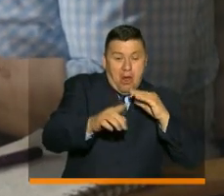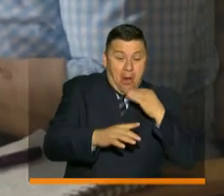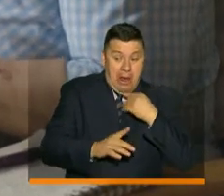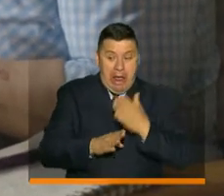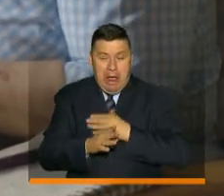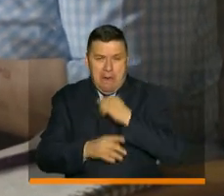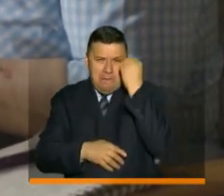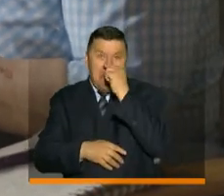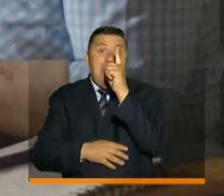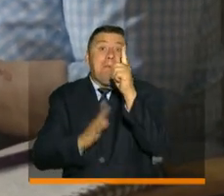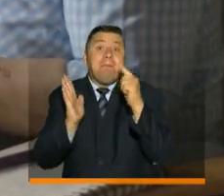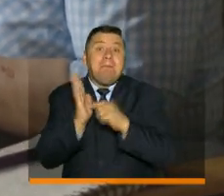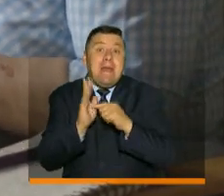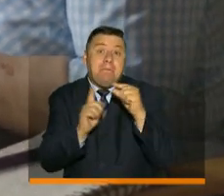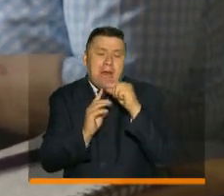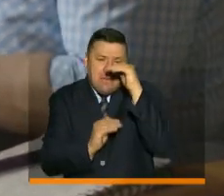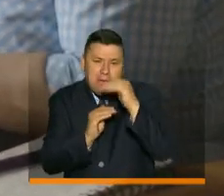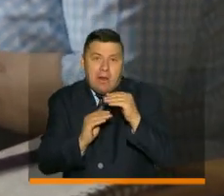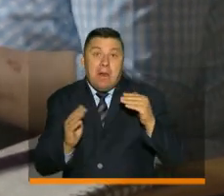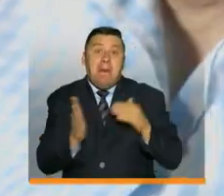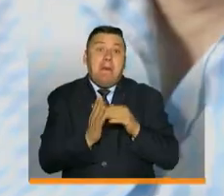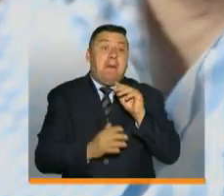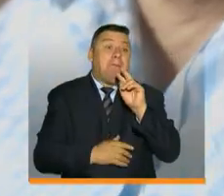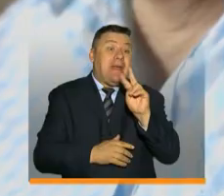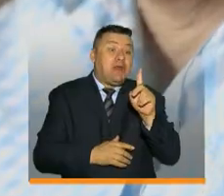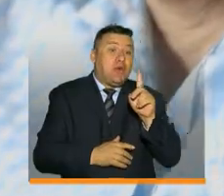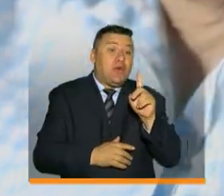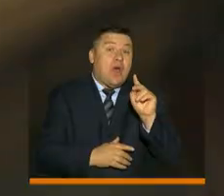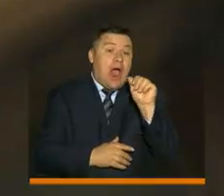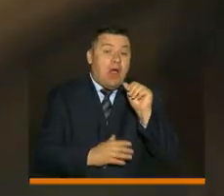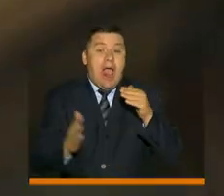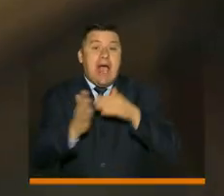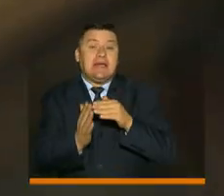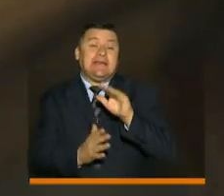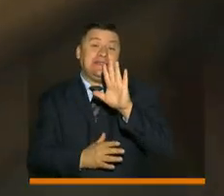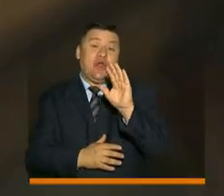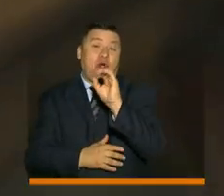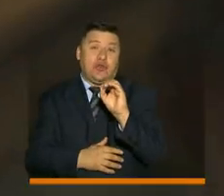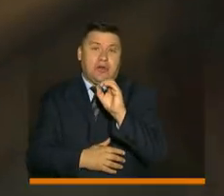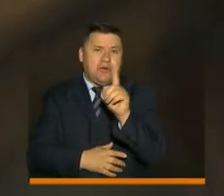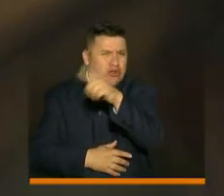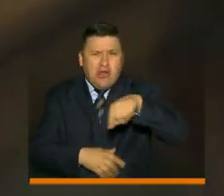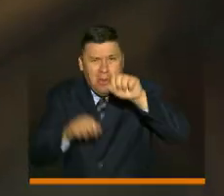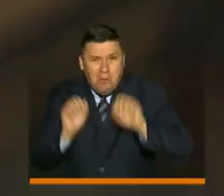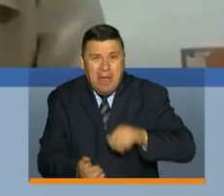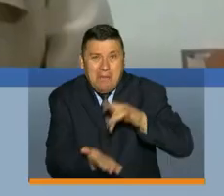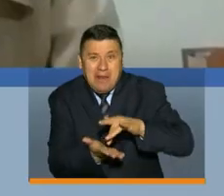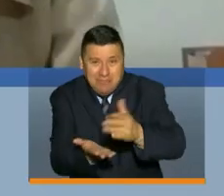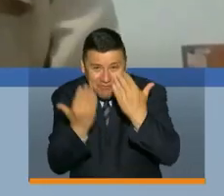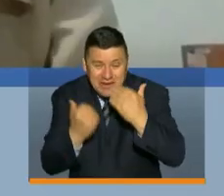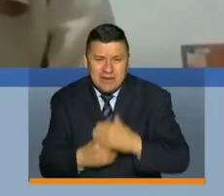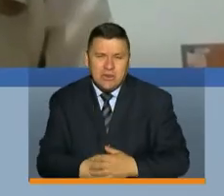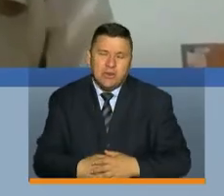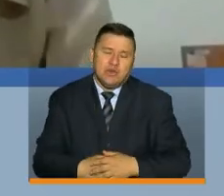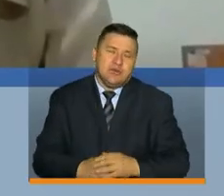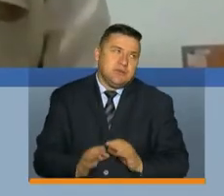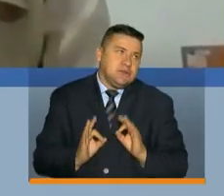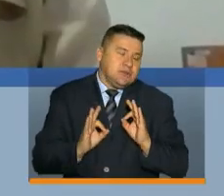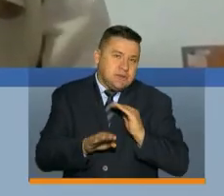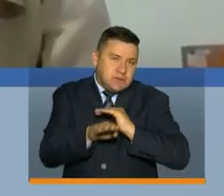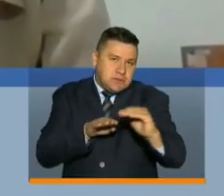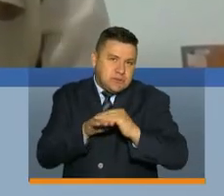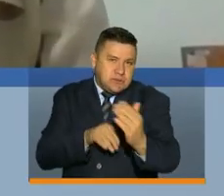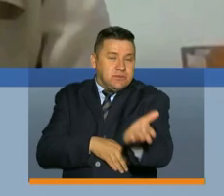ensayo no mayor a 1.000 palabras desde el 21 de agosto al 5 de octubre. Todos podemos participar. Una espectacular